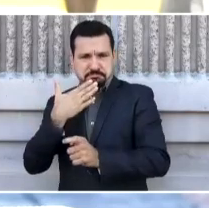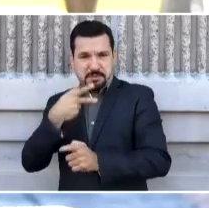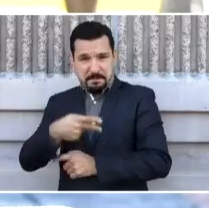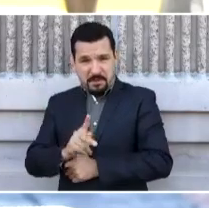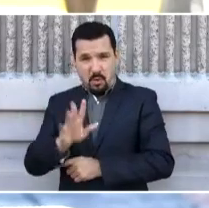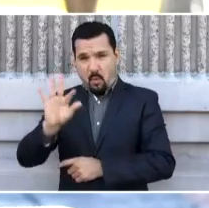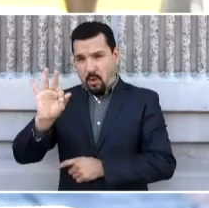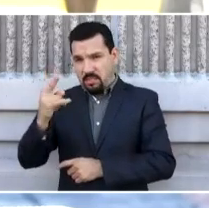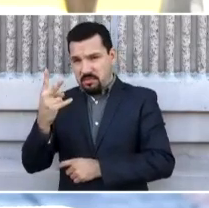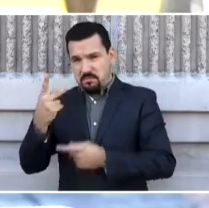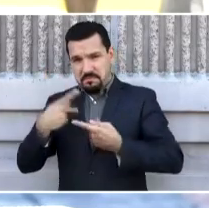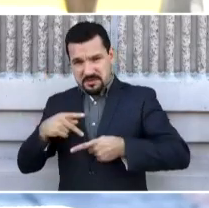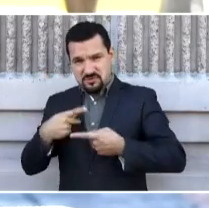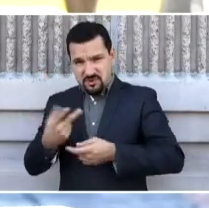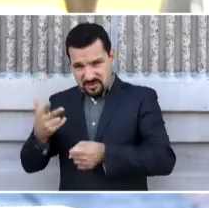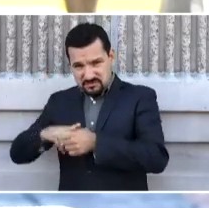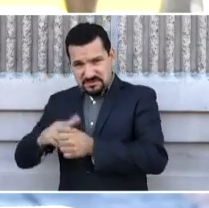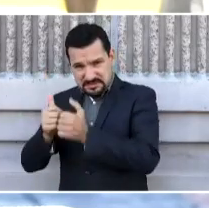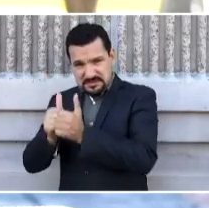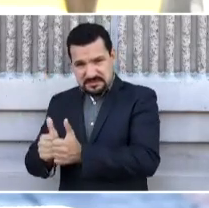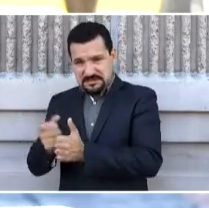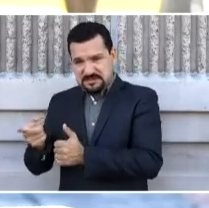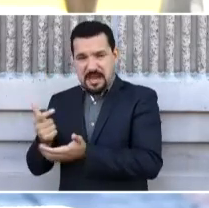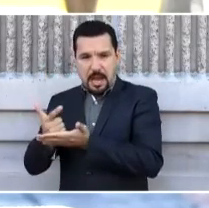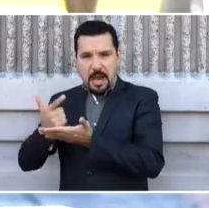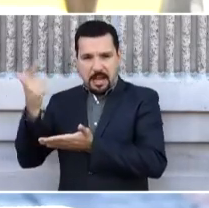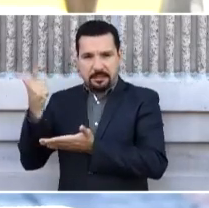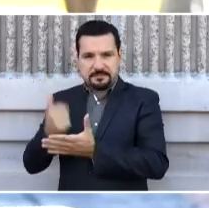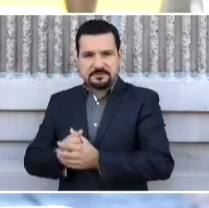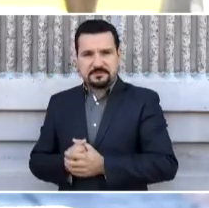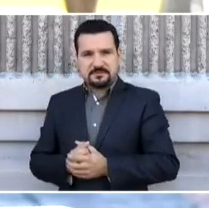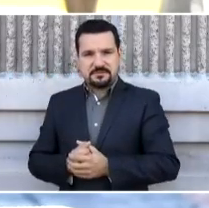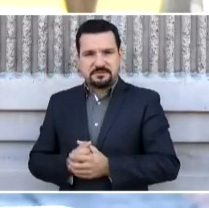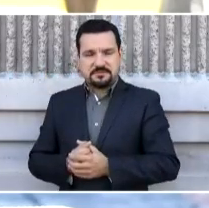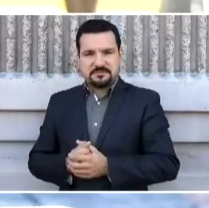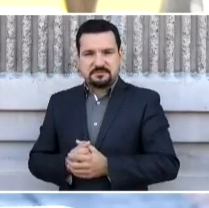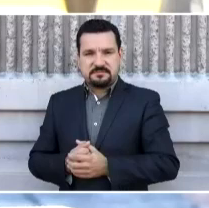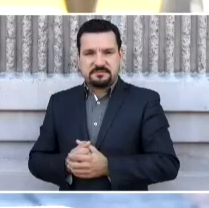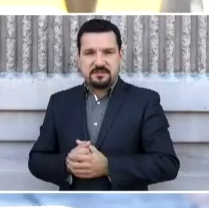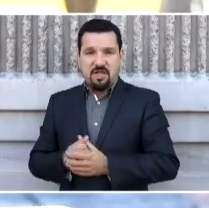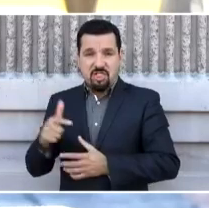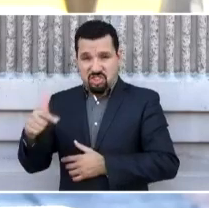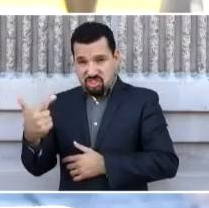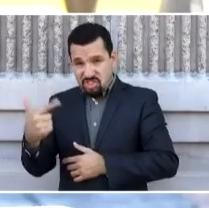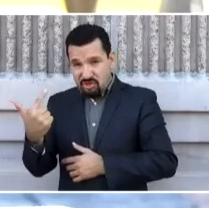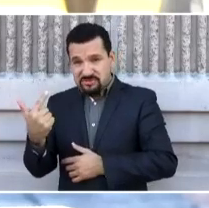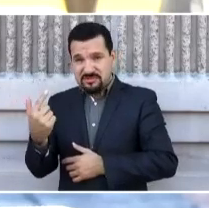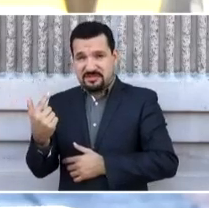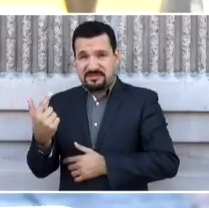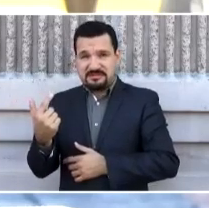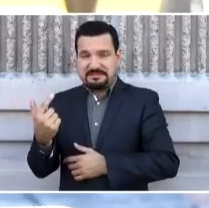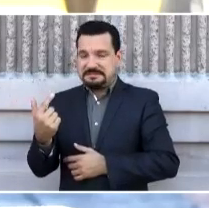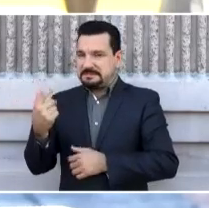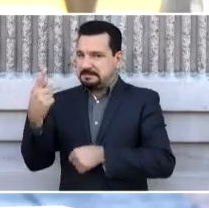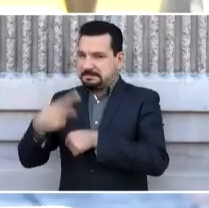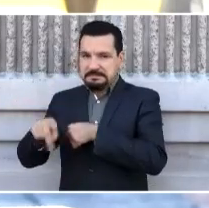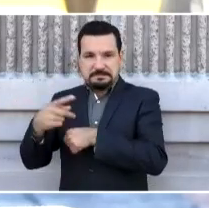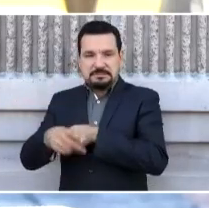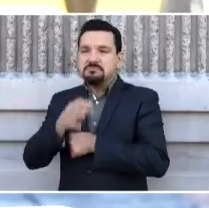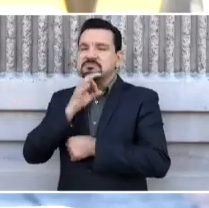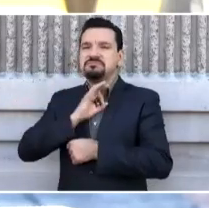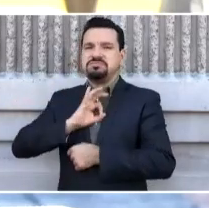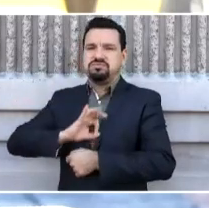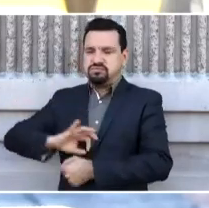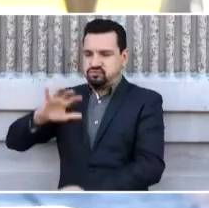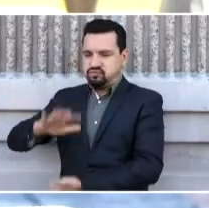tenemos 42 que están en condiciones graves, incluyendo 12 que están en condiciones críticas con